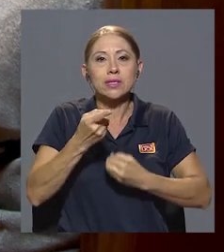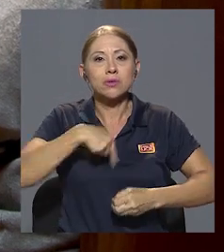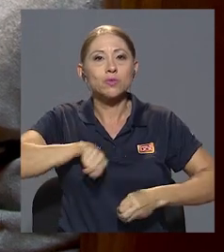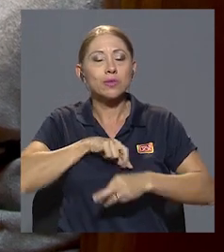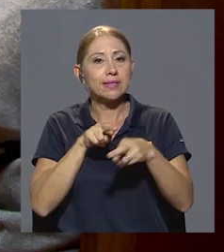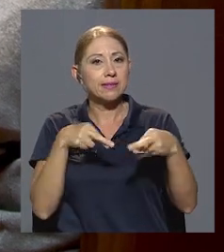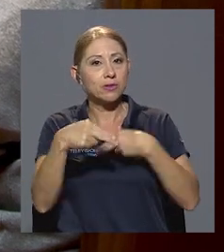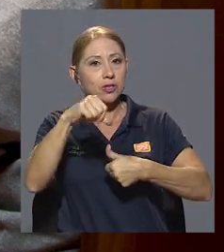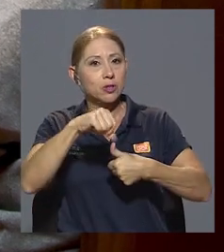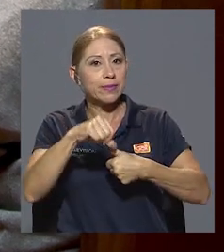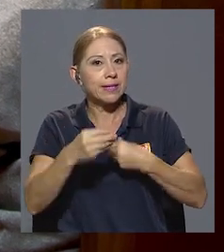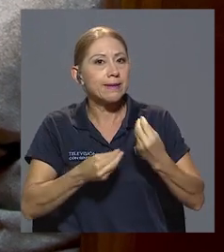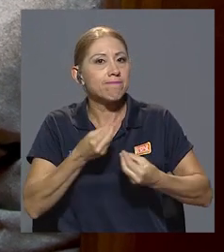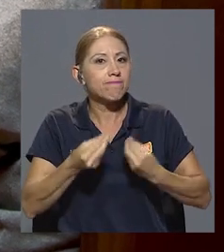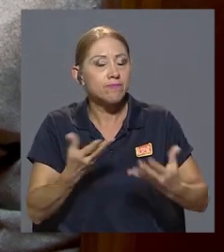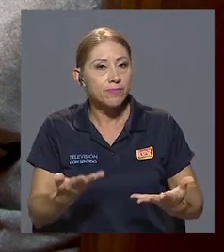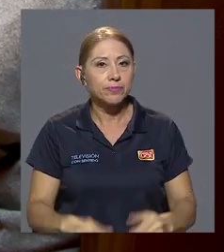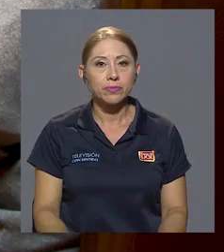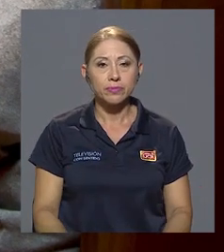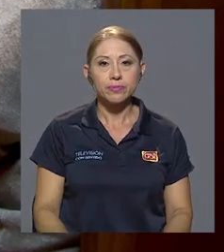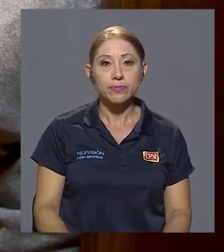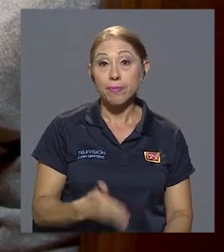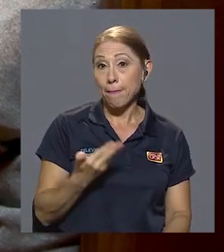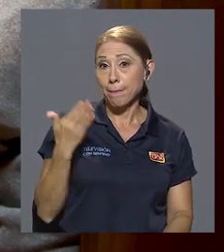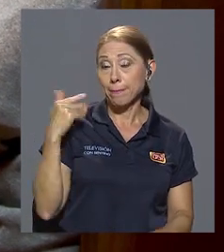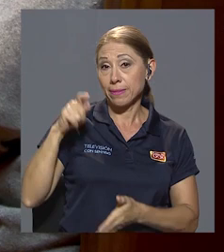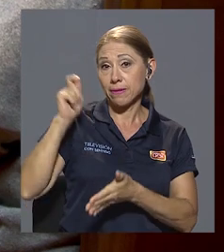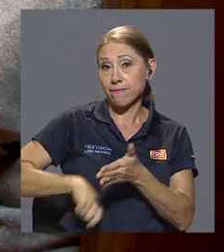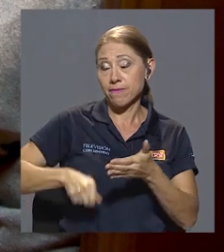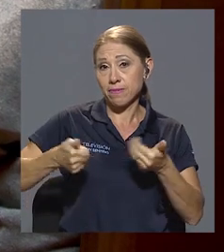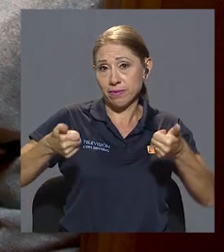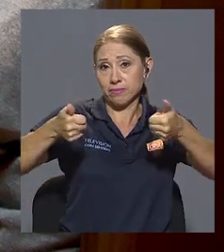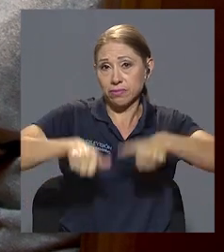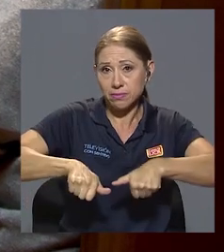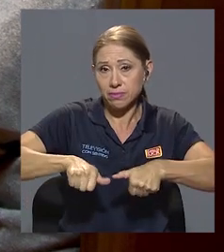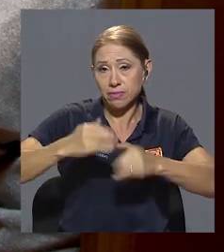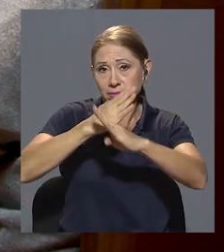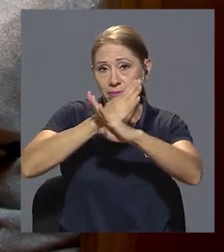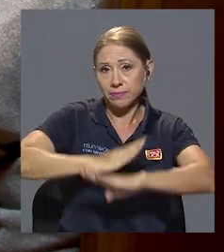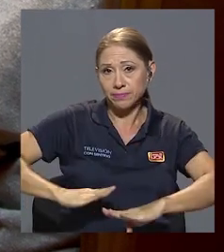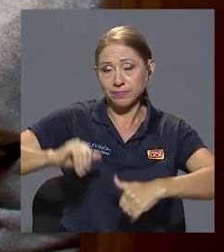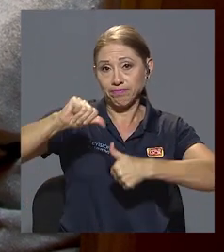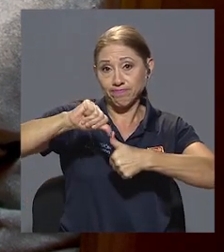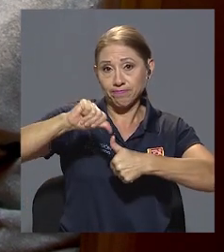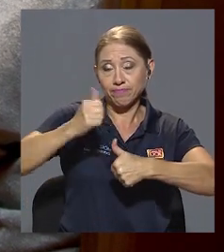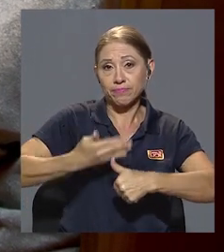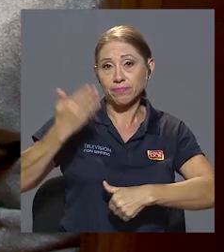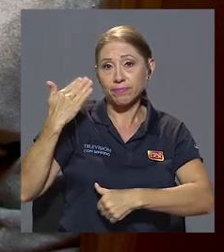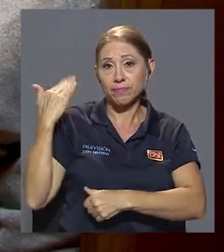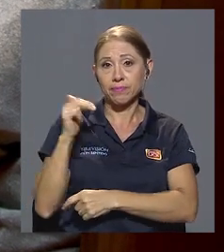centroamericana después de la firma de los tratados de paz en centroamérica acontecidos hace 31